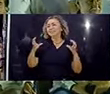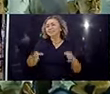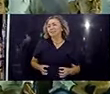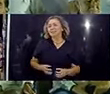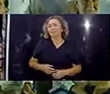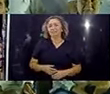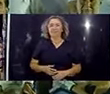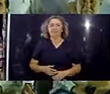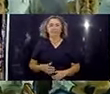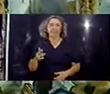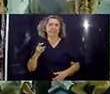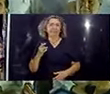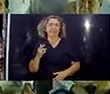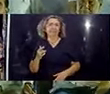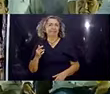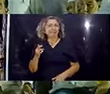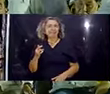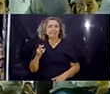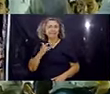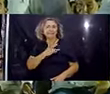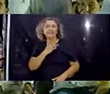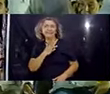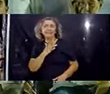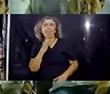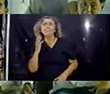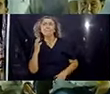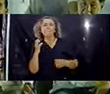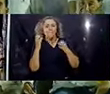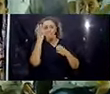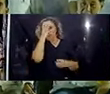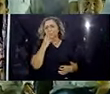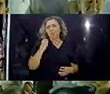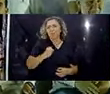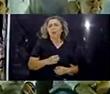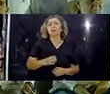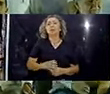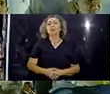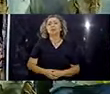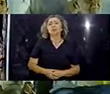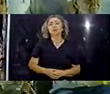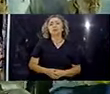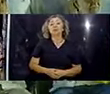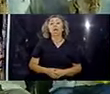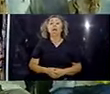problema tienen ah no sí ya sé que van abajo en las